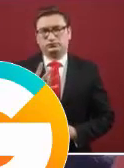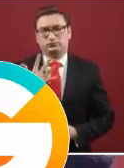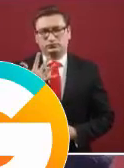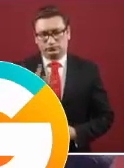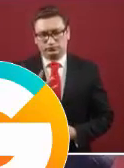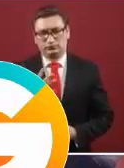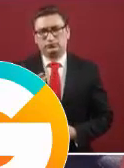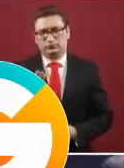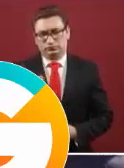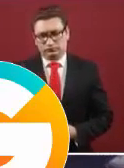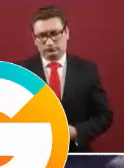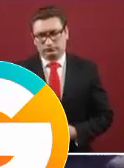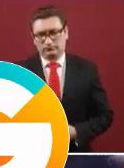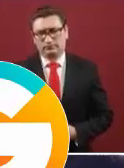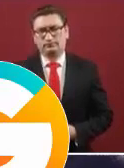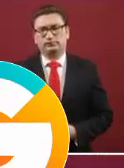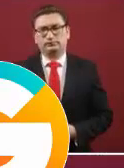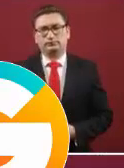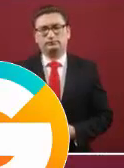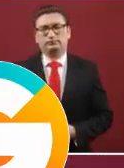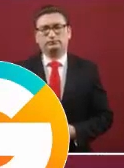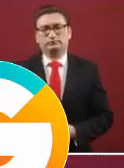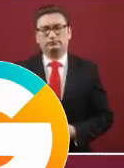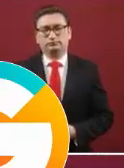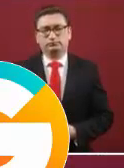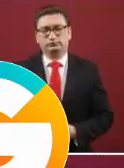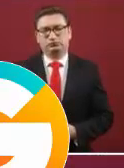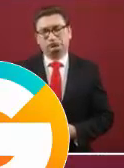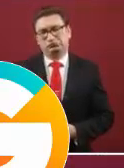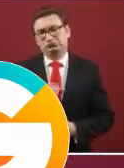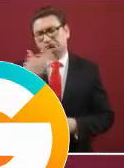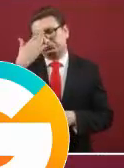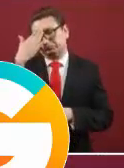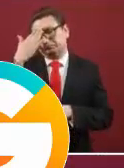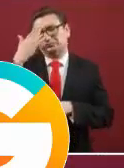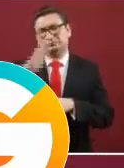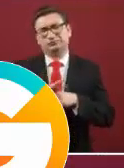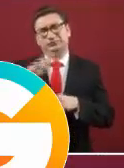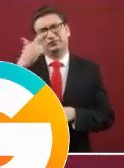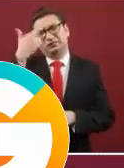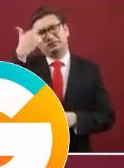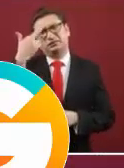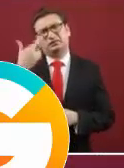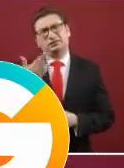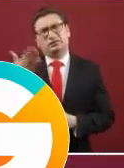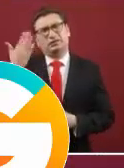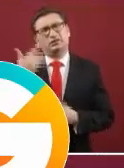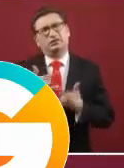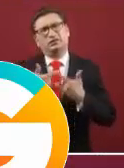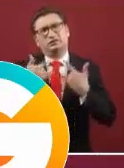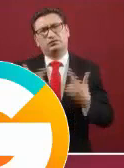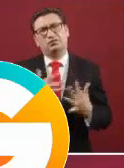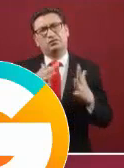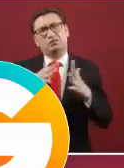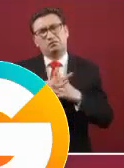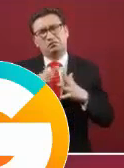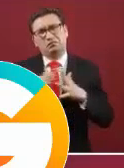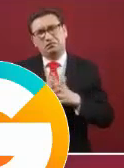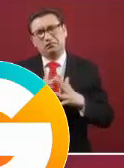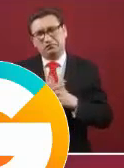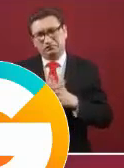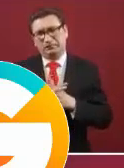de mayo vamos a conmemorar la Batalla de Puebla en Piedras